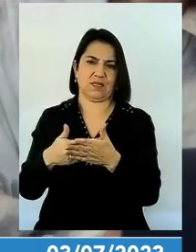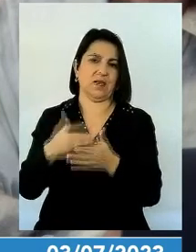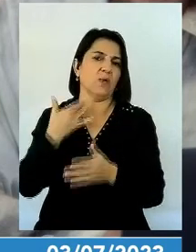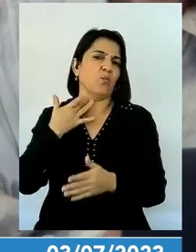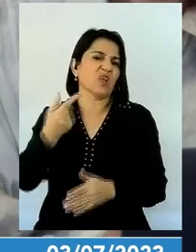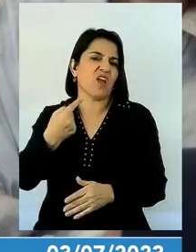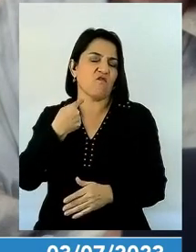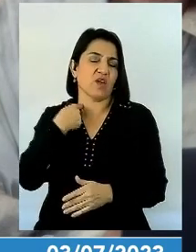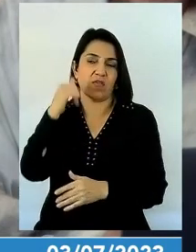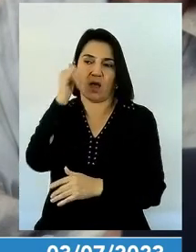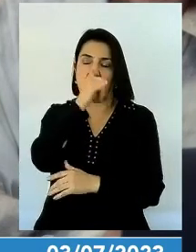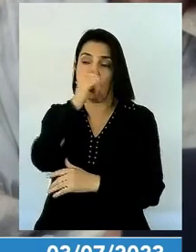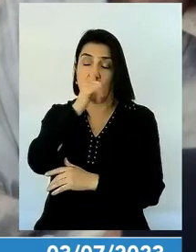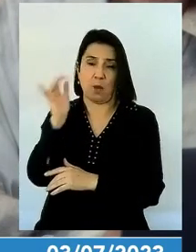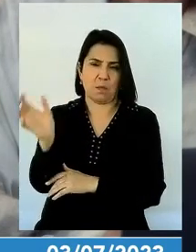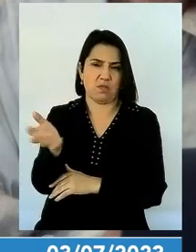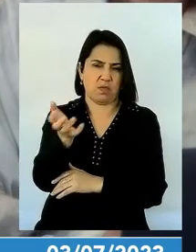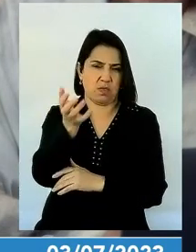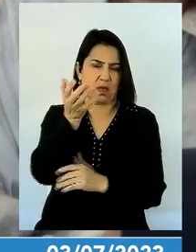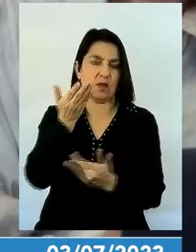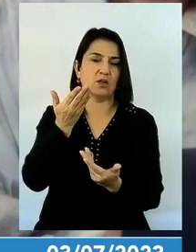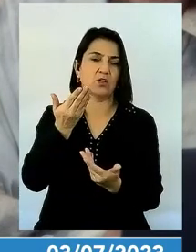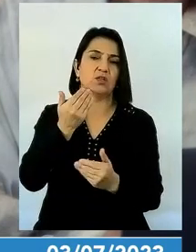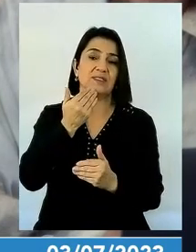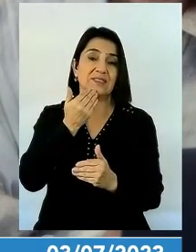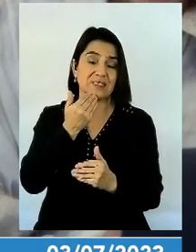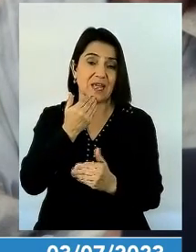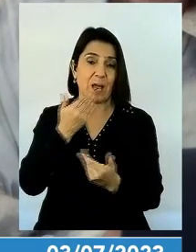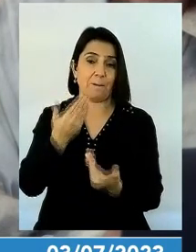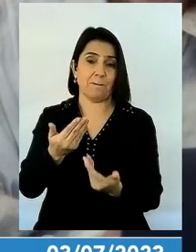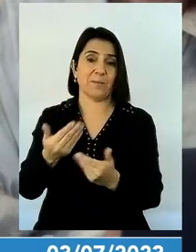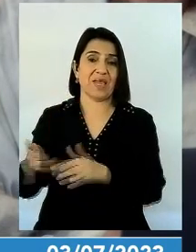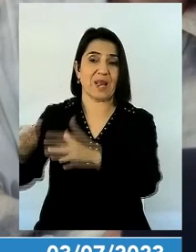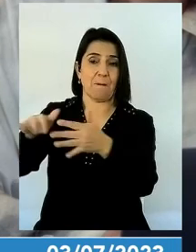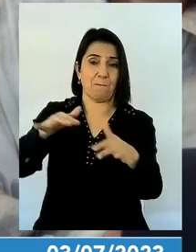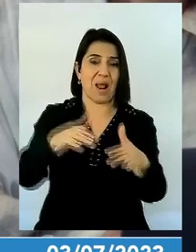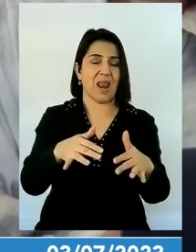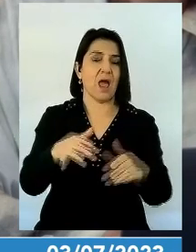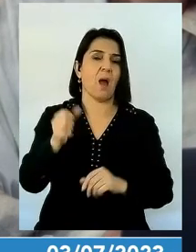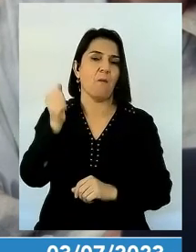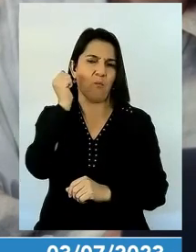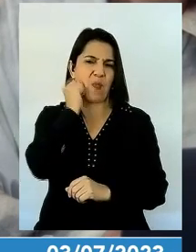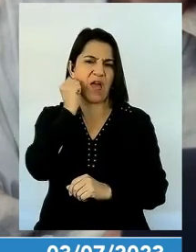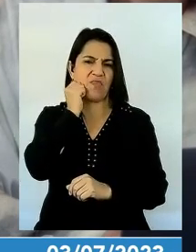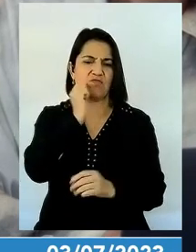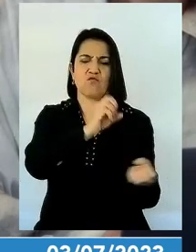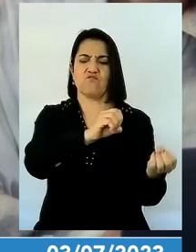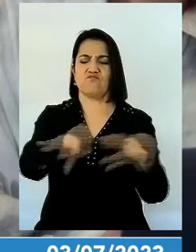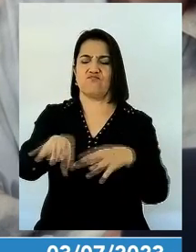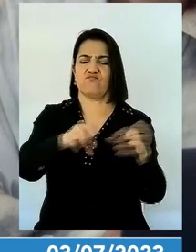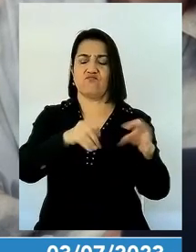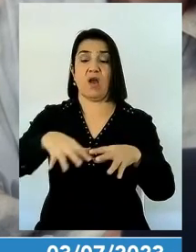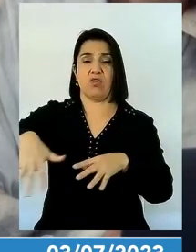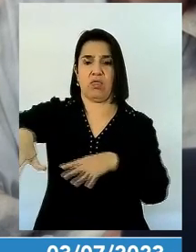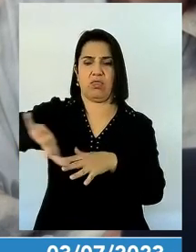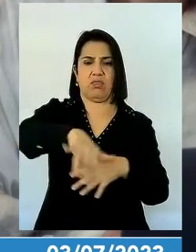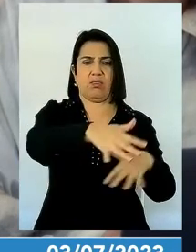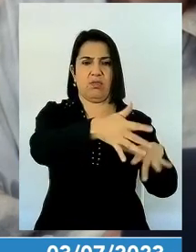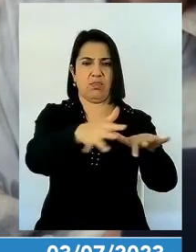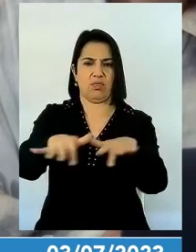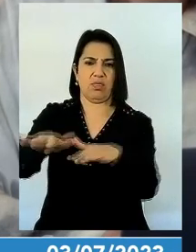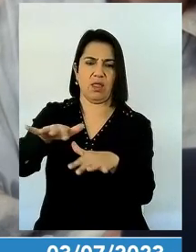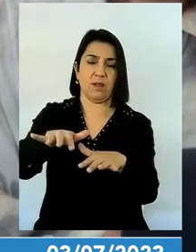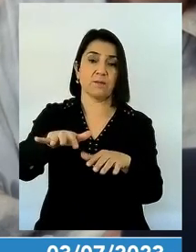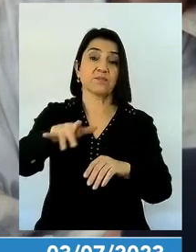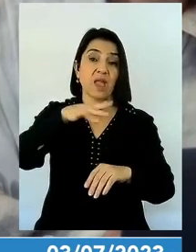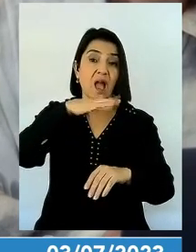ruido. También tenemos la contaminación del mar por plásticos transportados por las corrientes marinas, contaminación con aguas de relaves mineros y